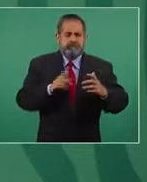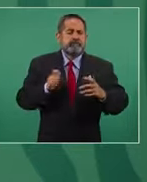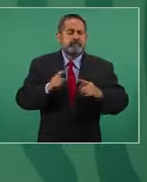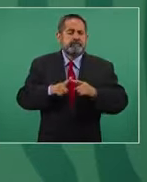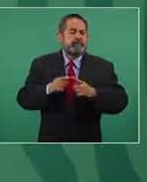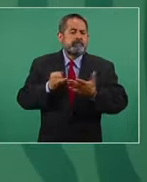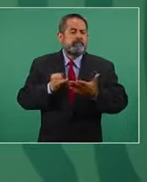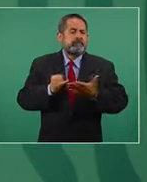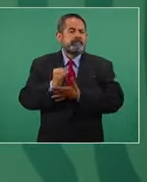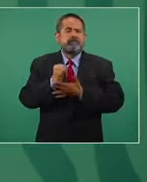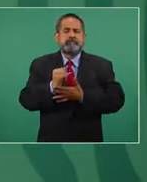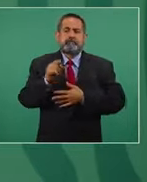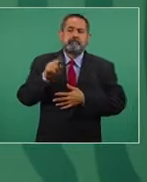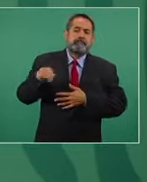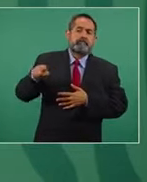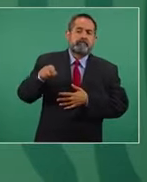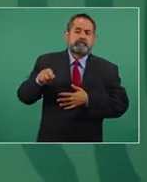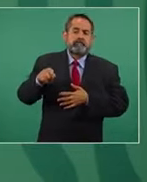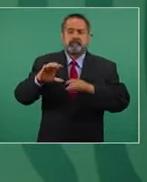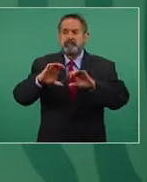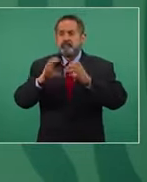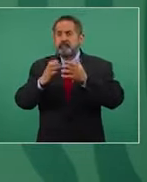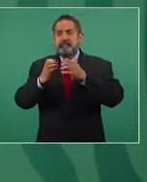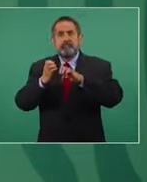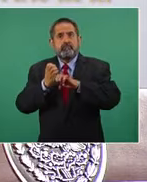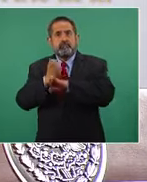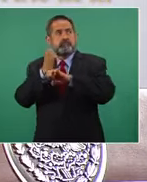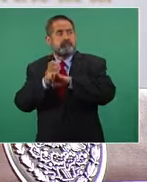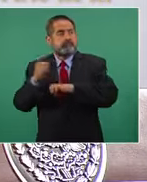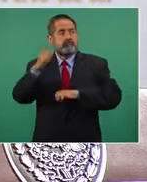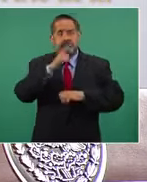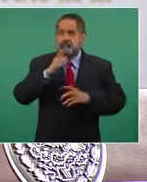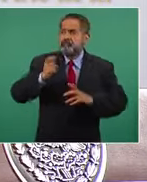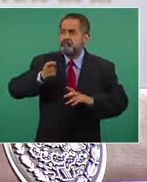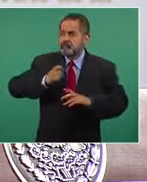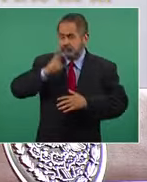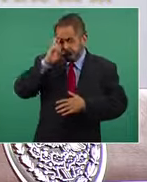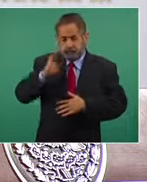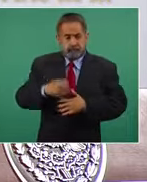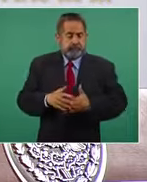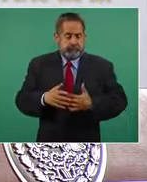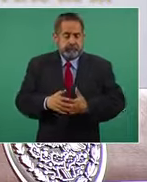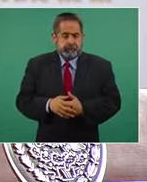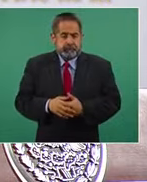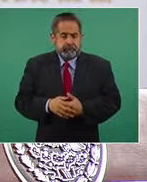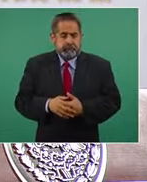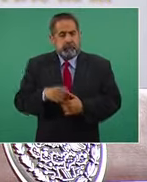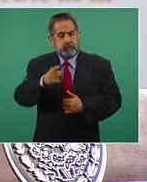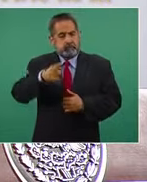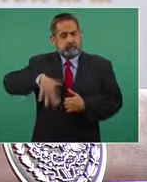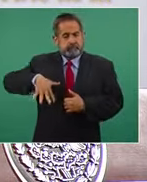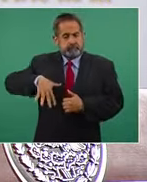decisiones que se tomen en los congresos. Lo que tú estás